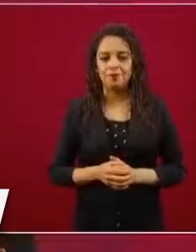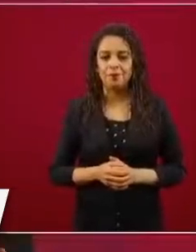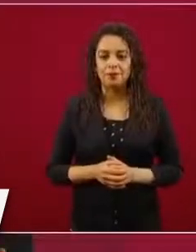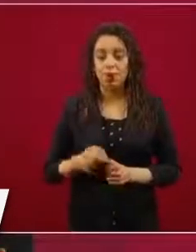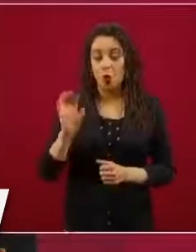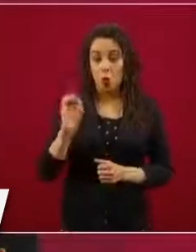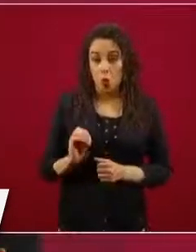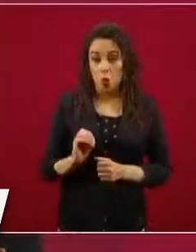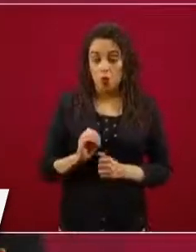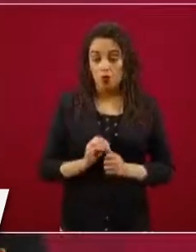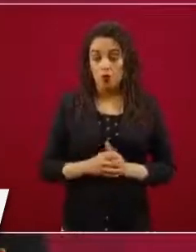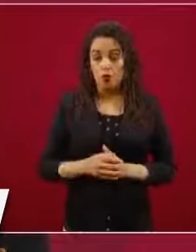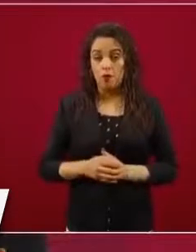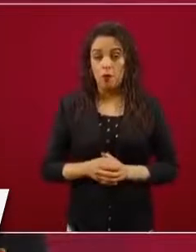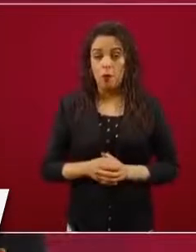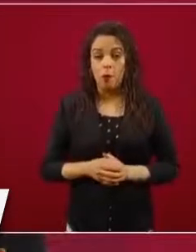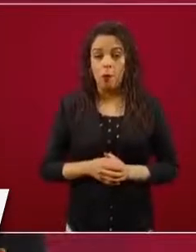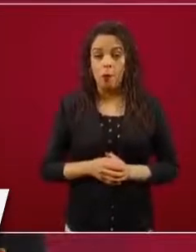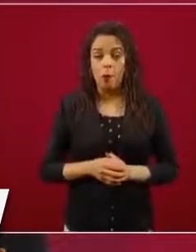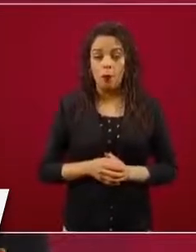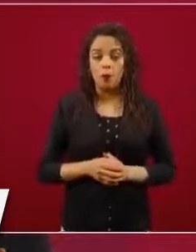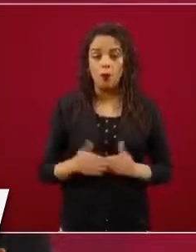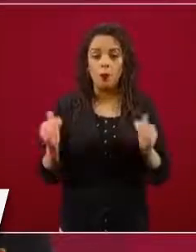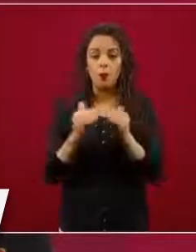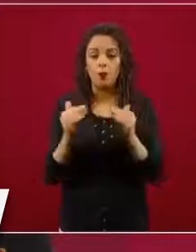o lo que decía, en casas